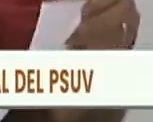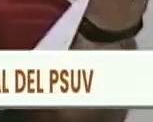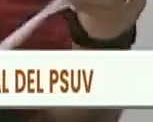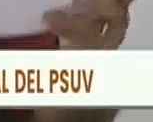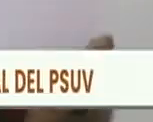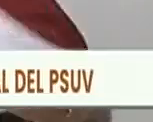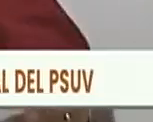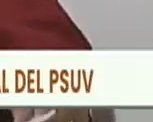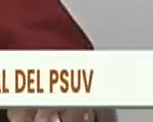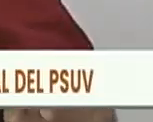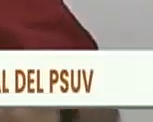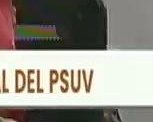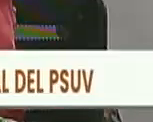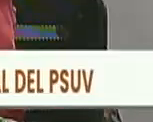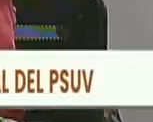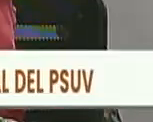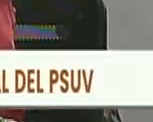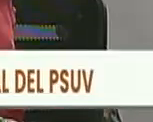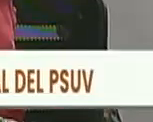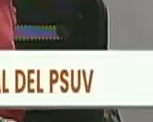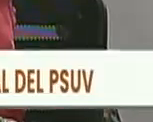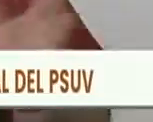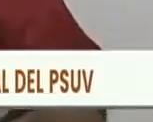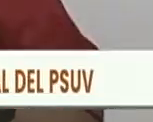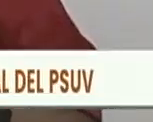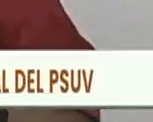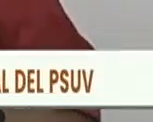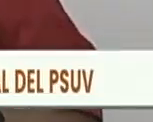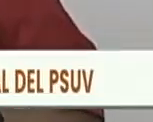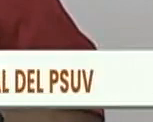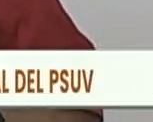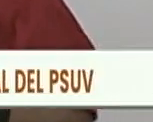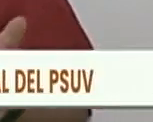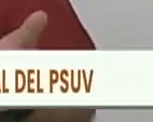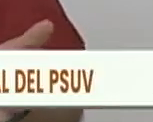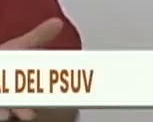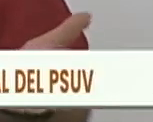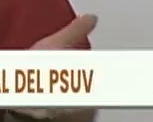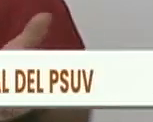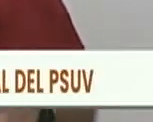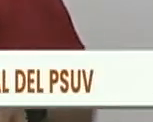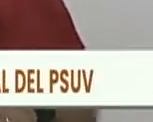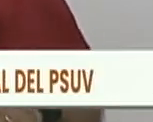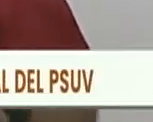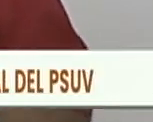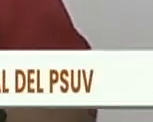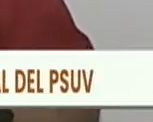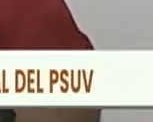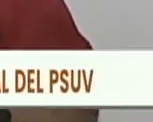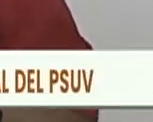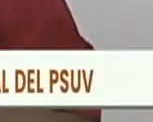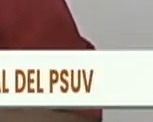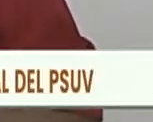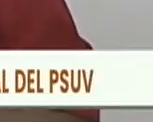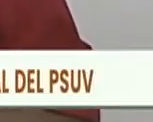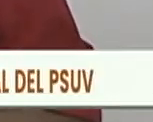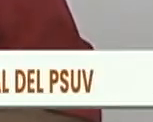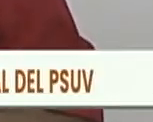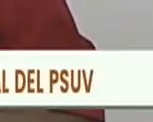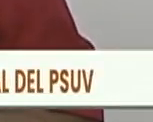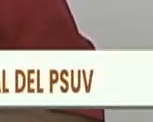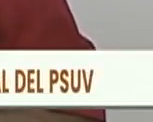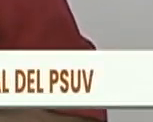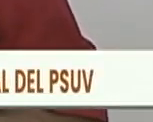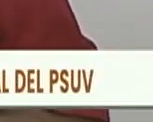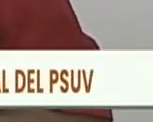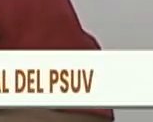lo que quiero decir. Uno por el examen no debe estudiar antes, debe estudiar. No es para que le saque una chuleta y no vale chuleta, no. Los chuleteros